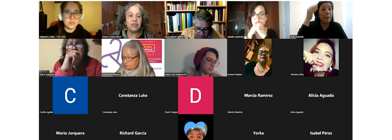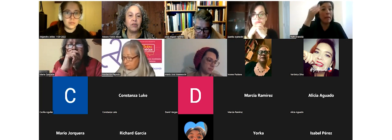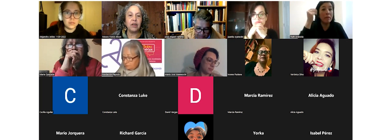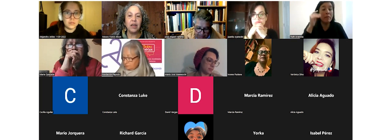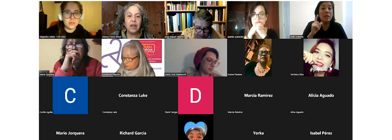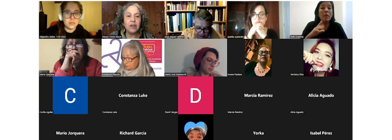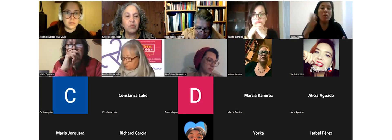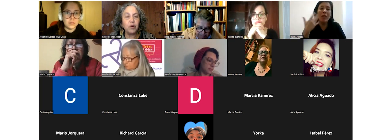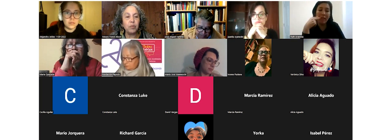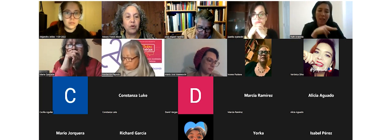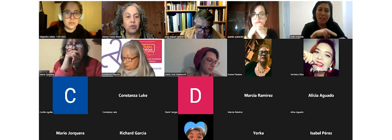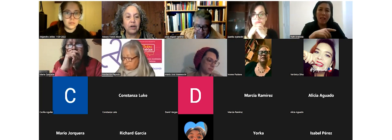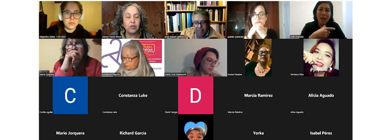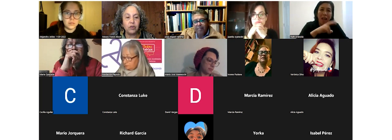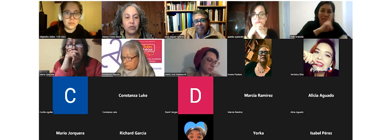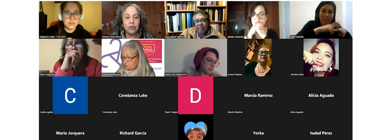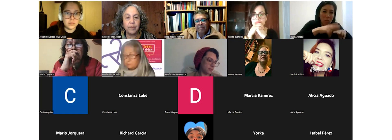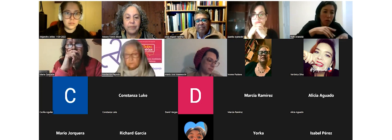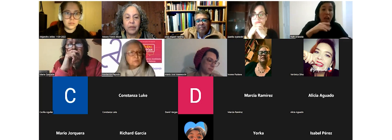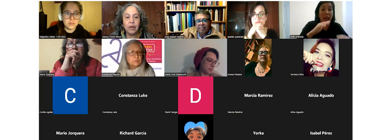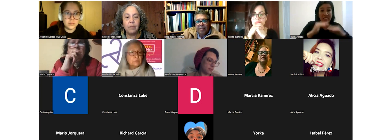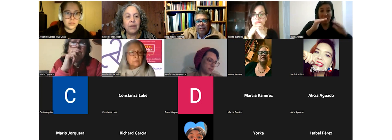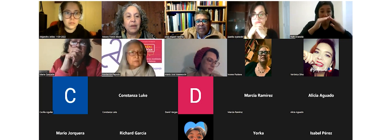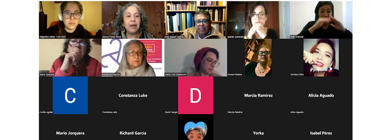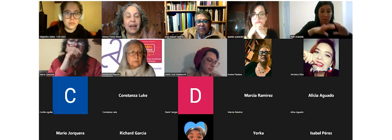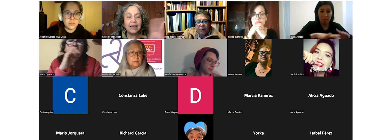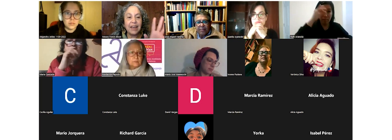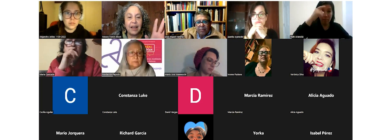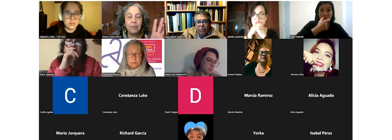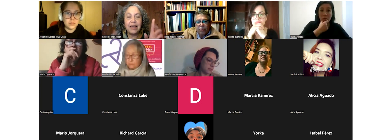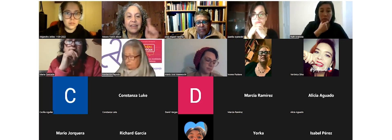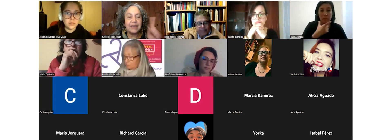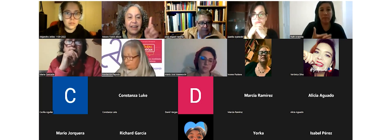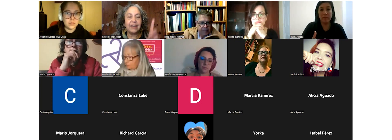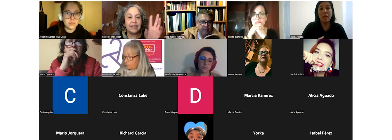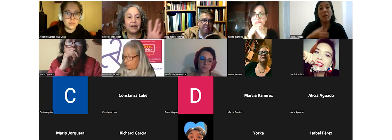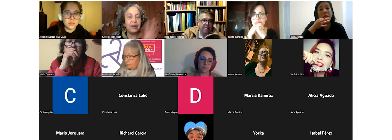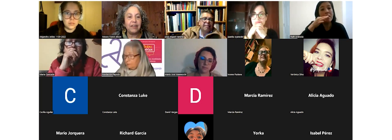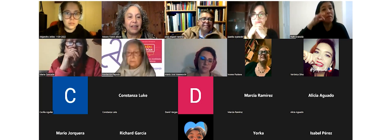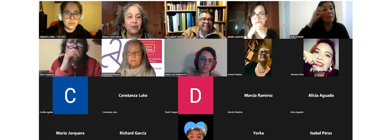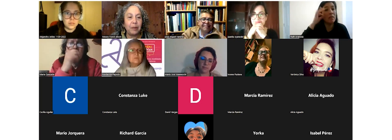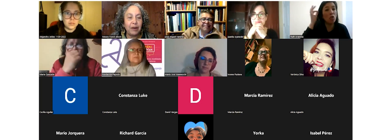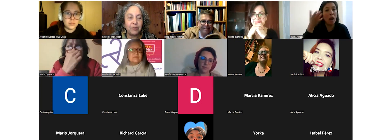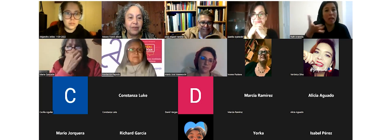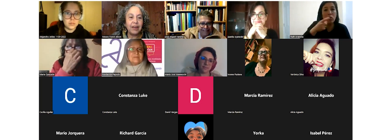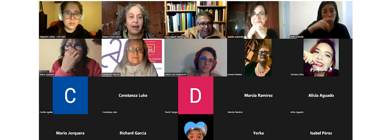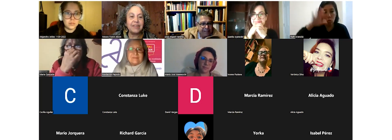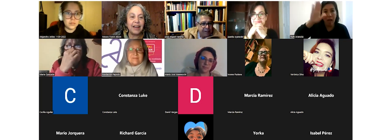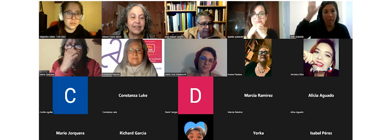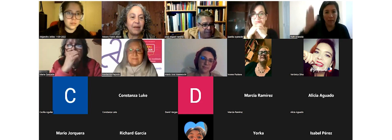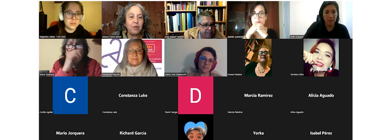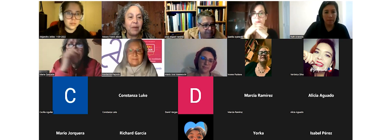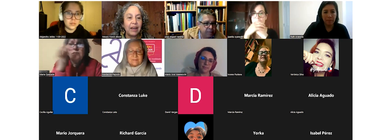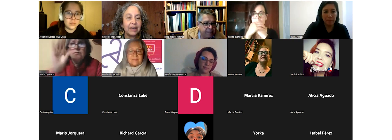y excavaciones en sus propios territorios. Bueno, tarea que María Quesada está hace rato levantando la mano.